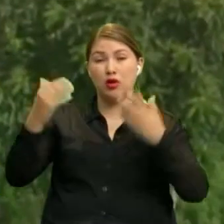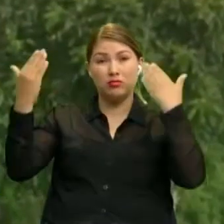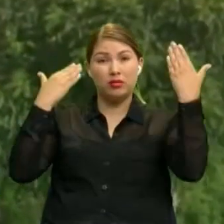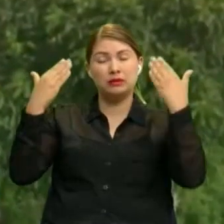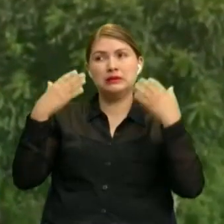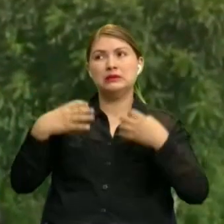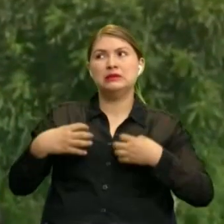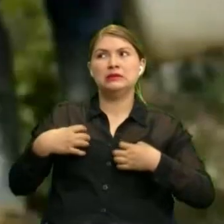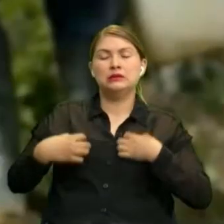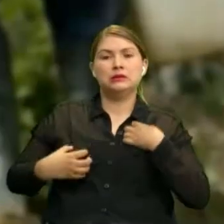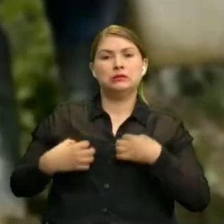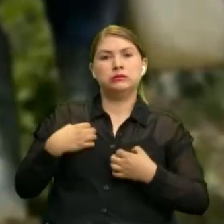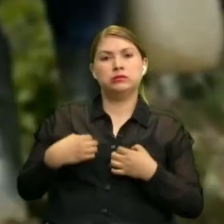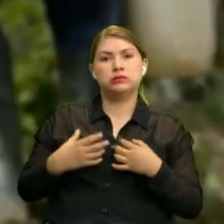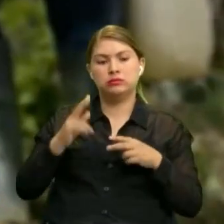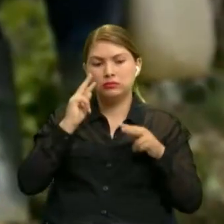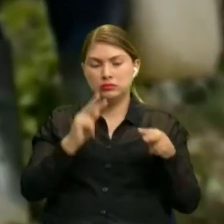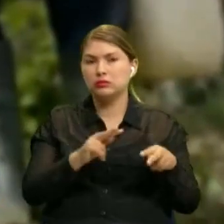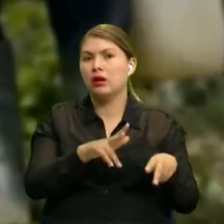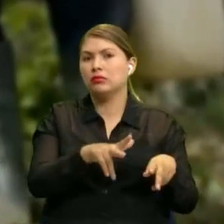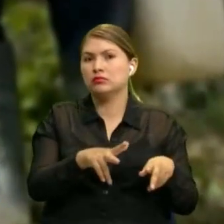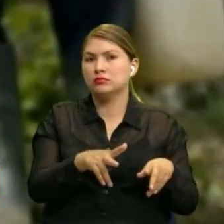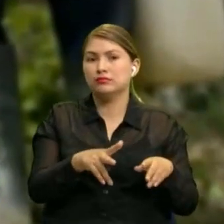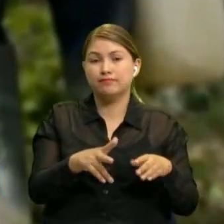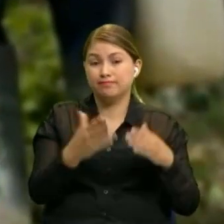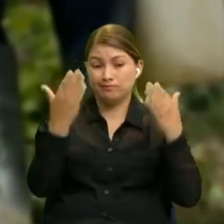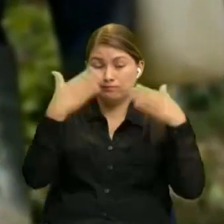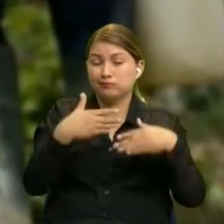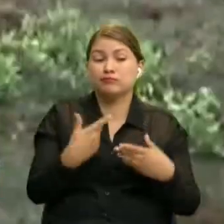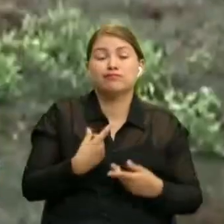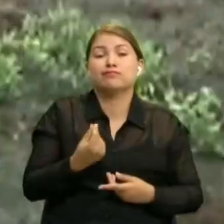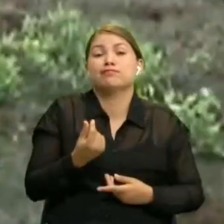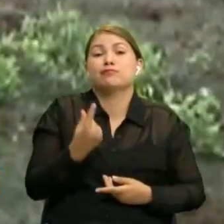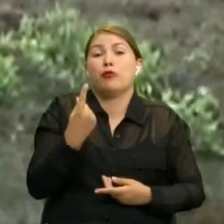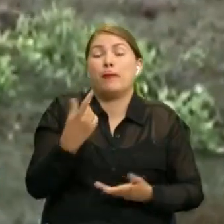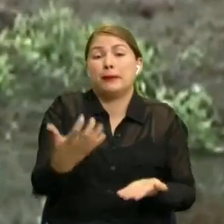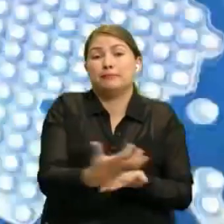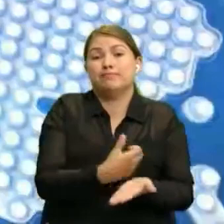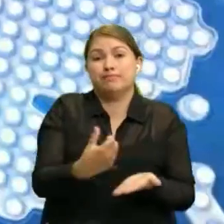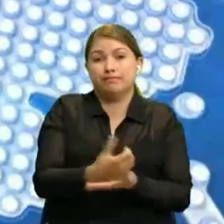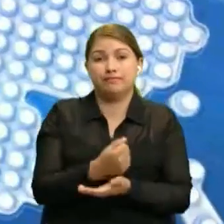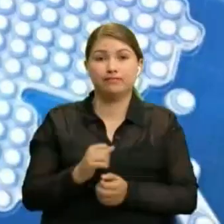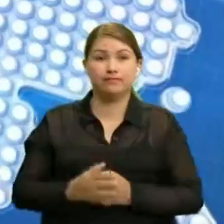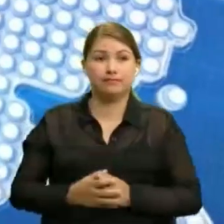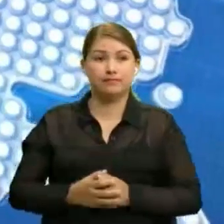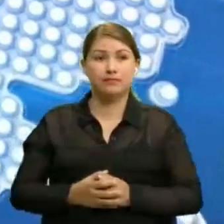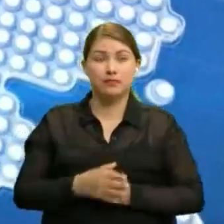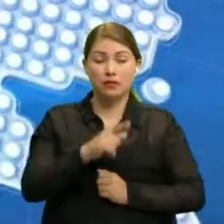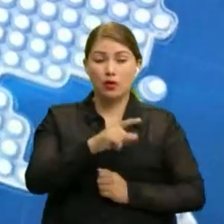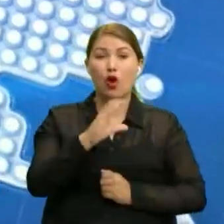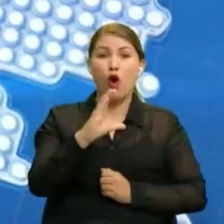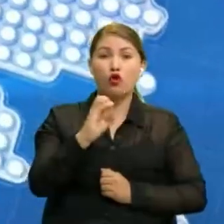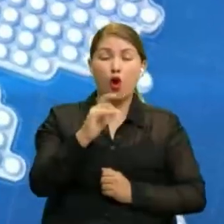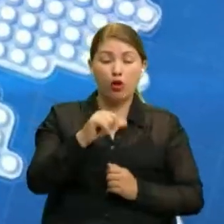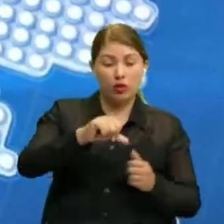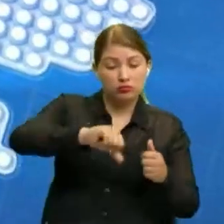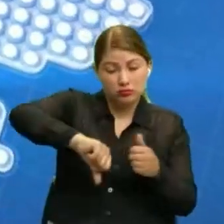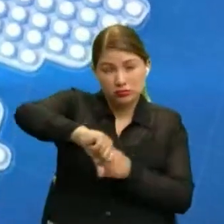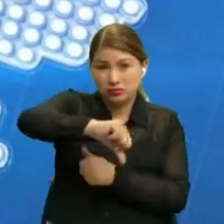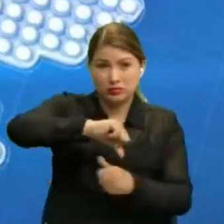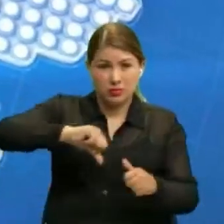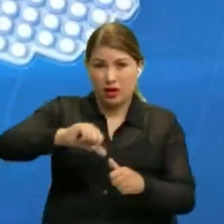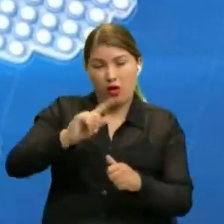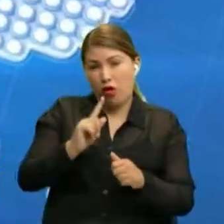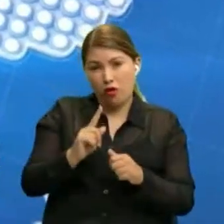de la zona del catatumbo que ven en esta práctica ilegal su única fuente de ingresos para sustituir la de